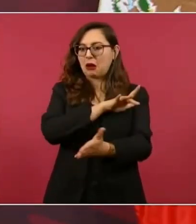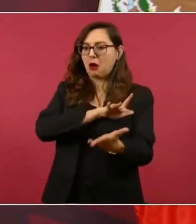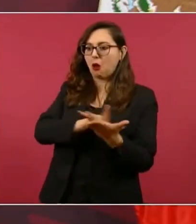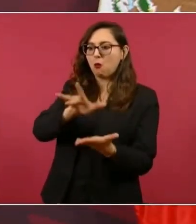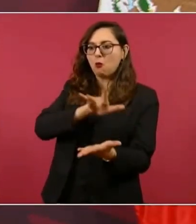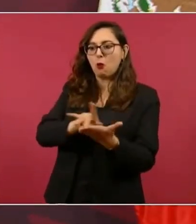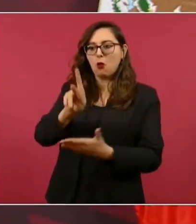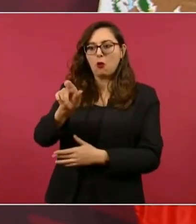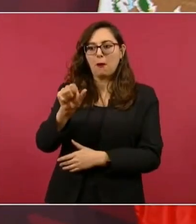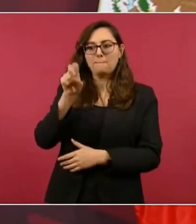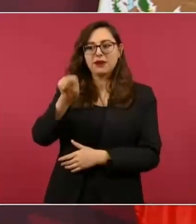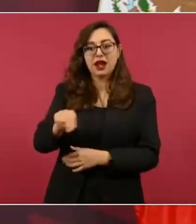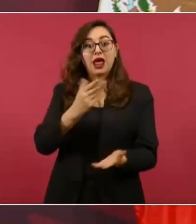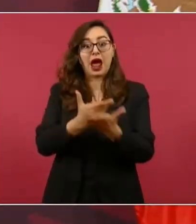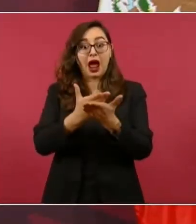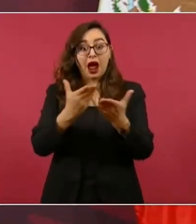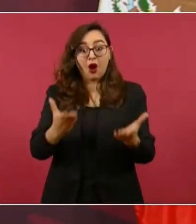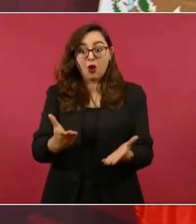PAN.